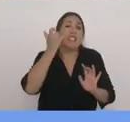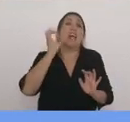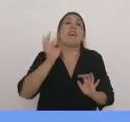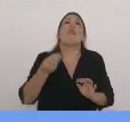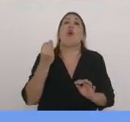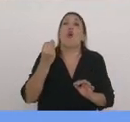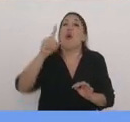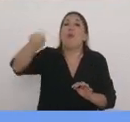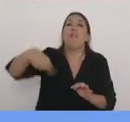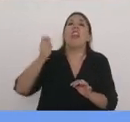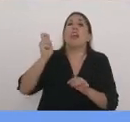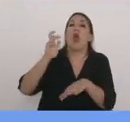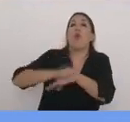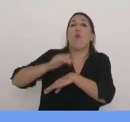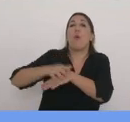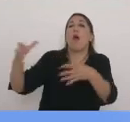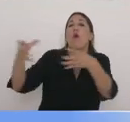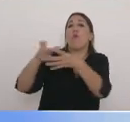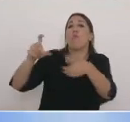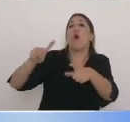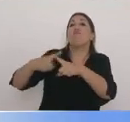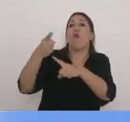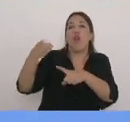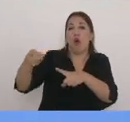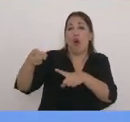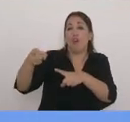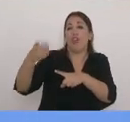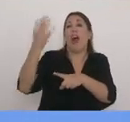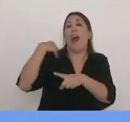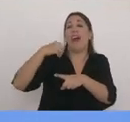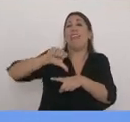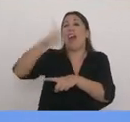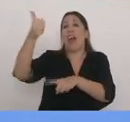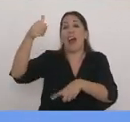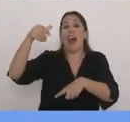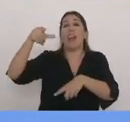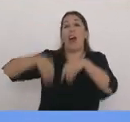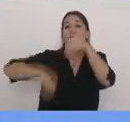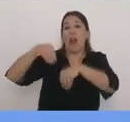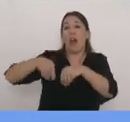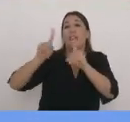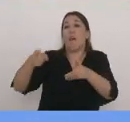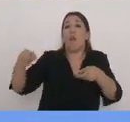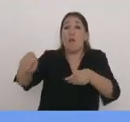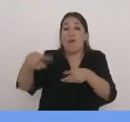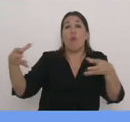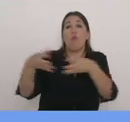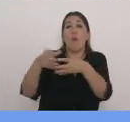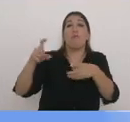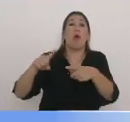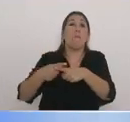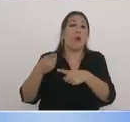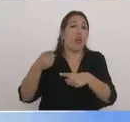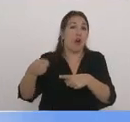una agrupación política que ganó unas elecciones y que pertenece a un partido político que ninguno